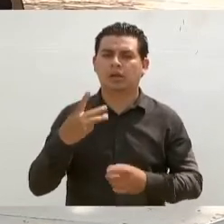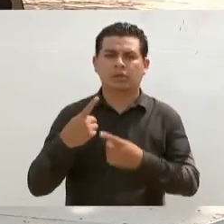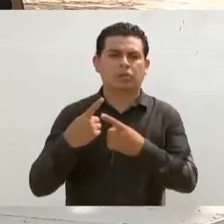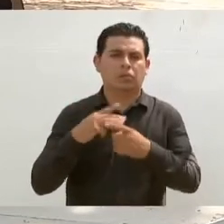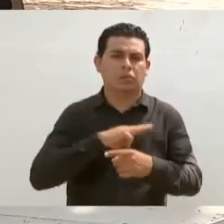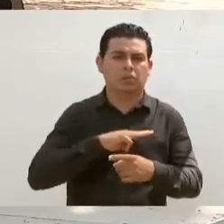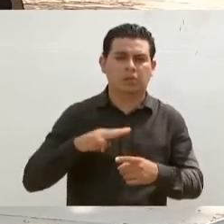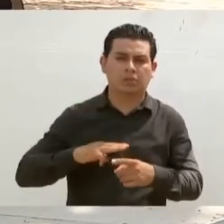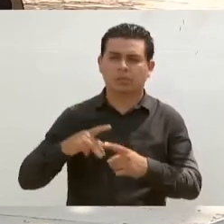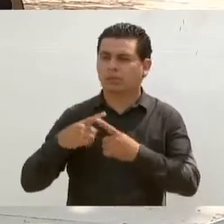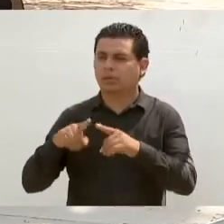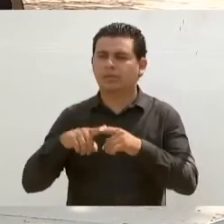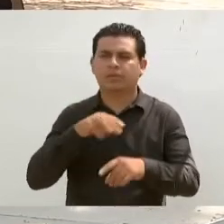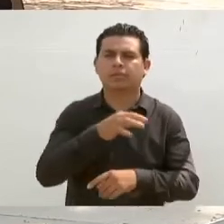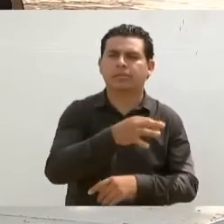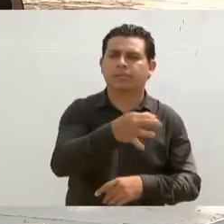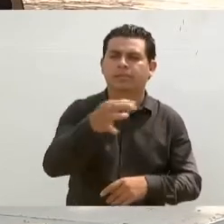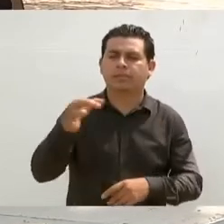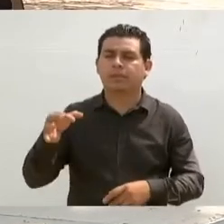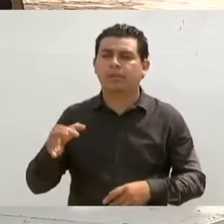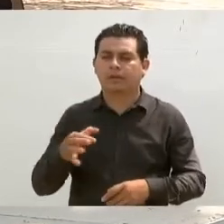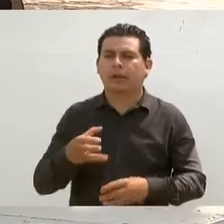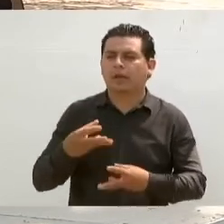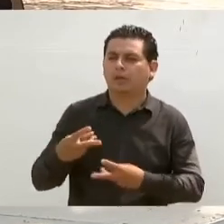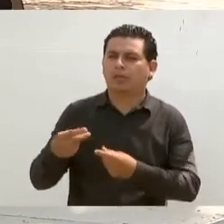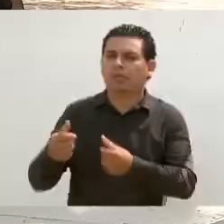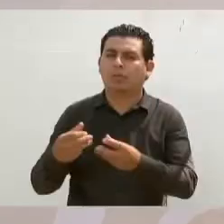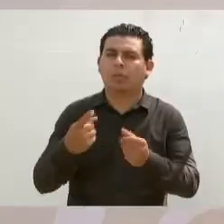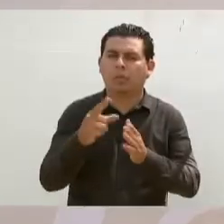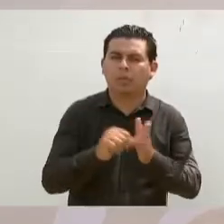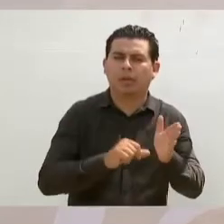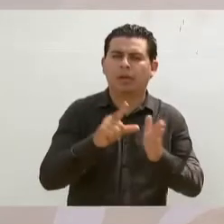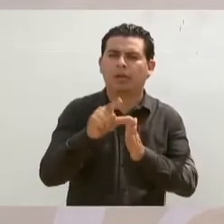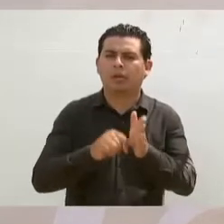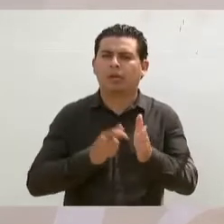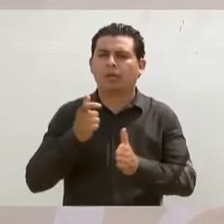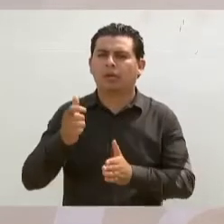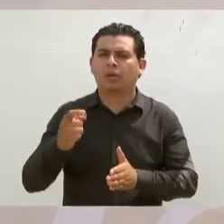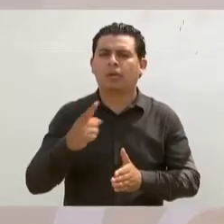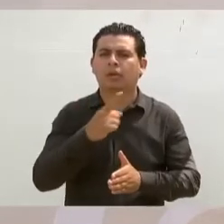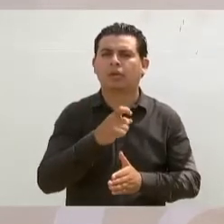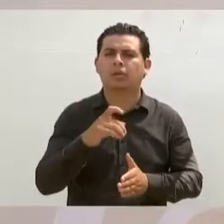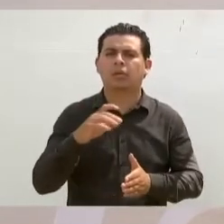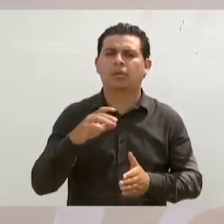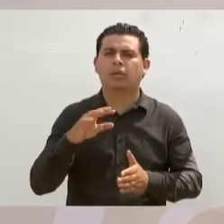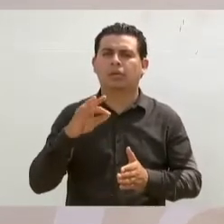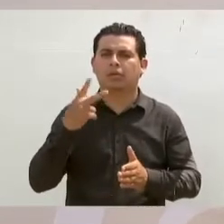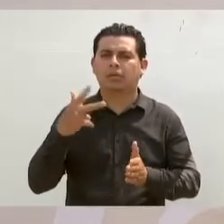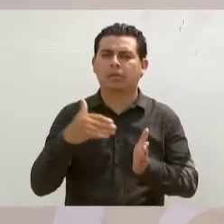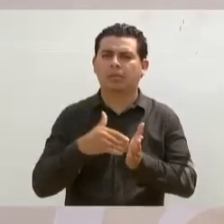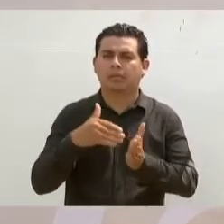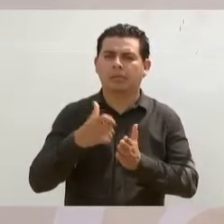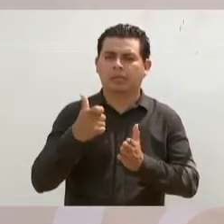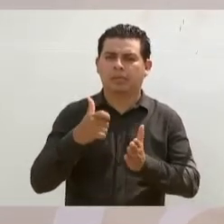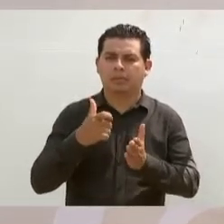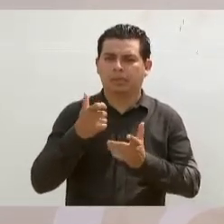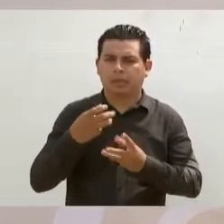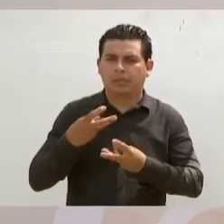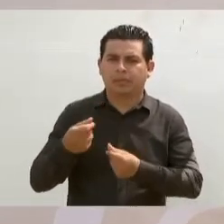municipios y se hace una inversión mensual de 148 millones de